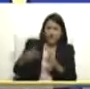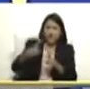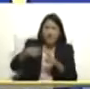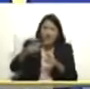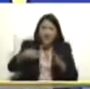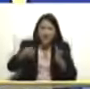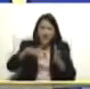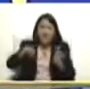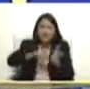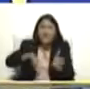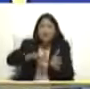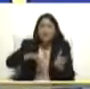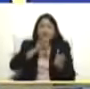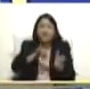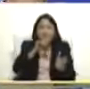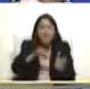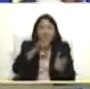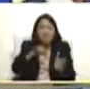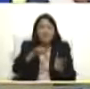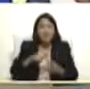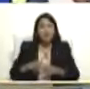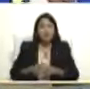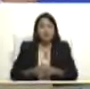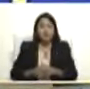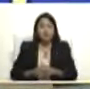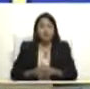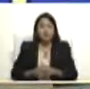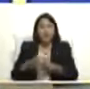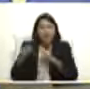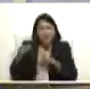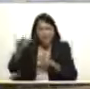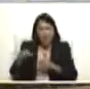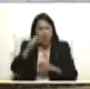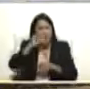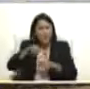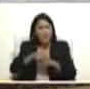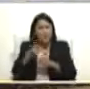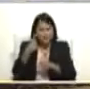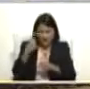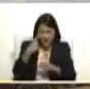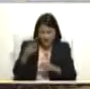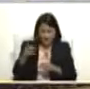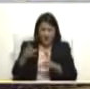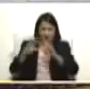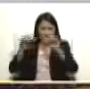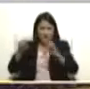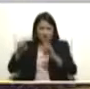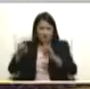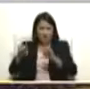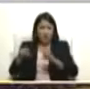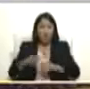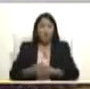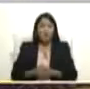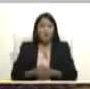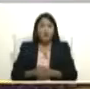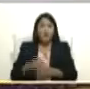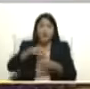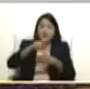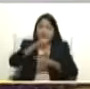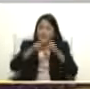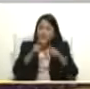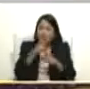misma frase. Y yo hablé por teléfono con el doctor Jorge Rodríguez y le dije, ¿viste la frase que están lanzando? Que el referéndum consultivo